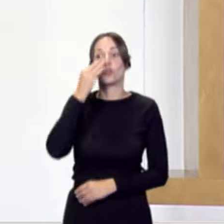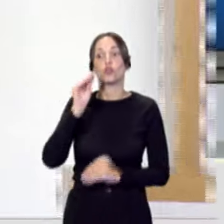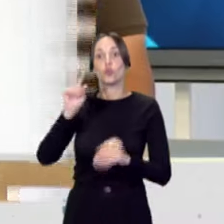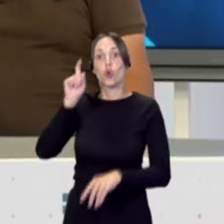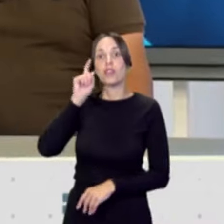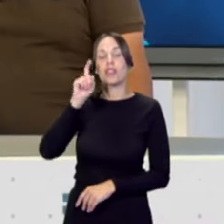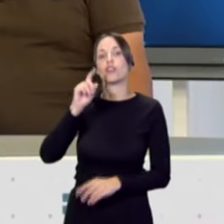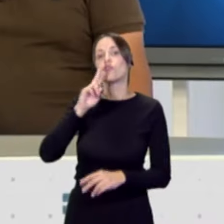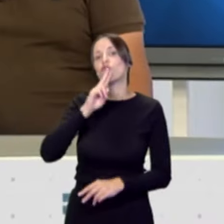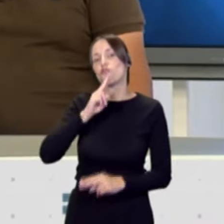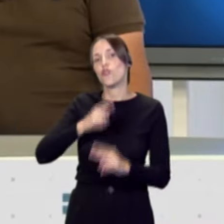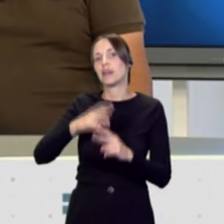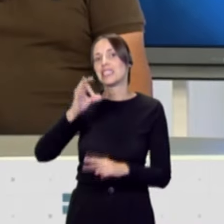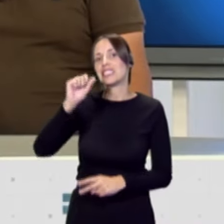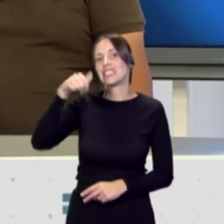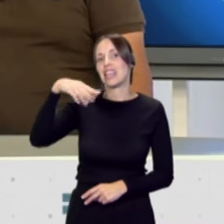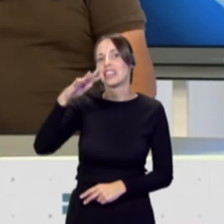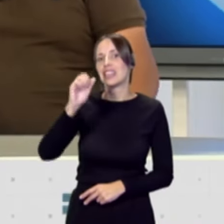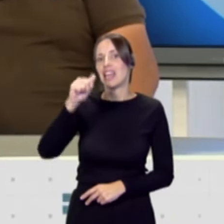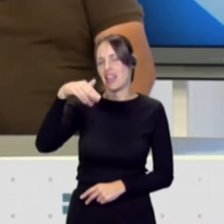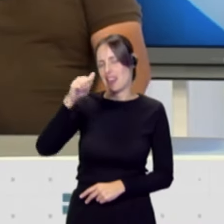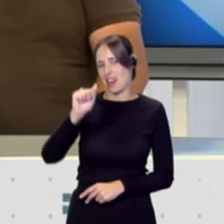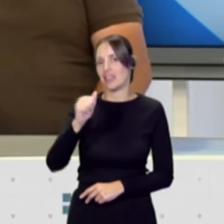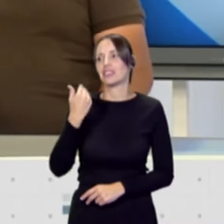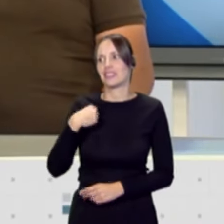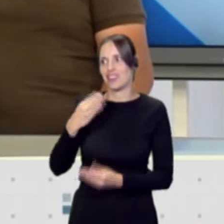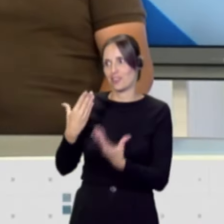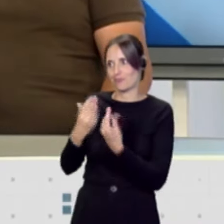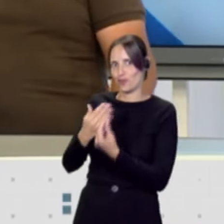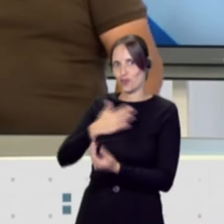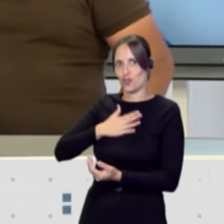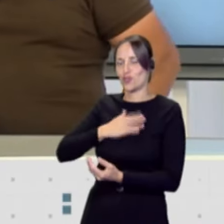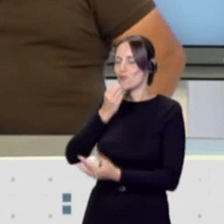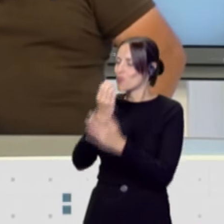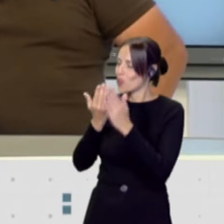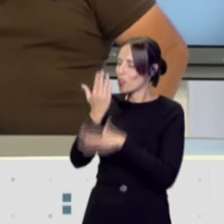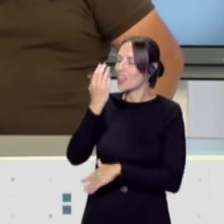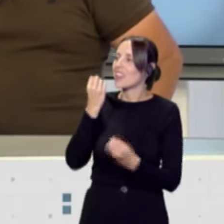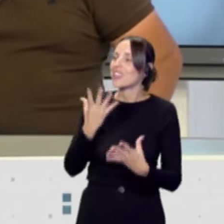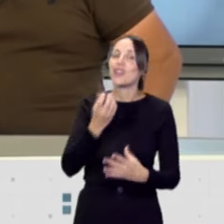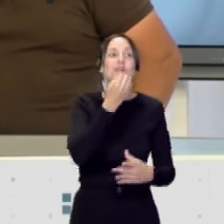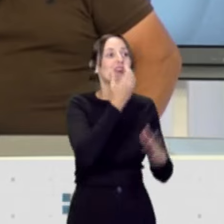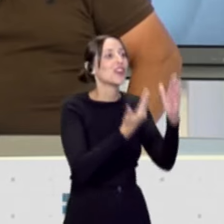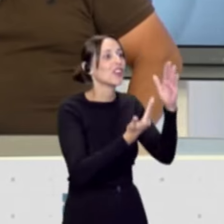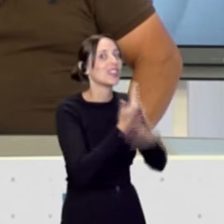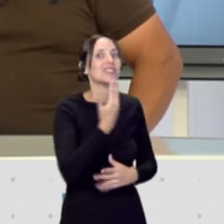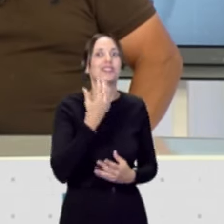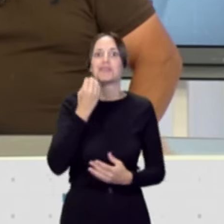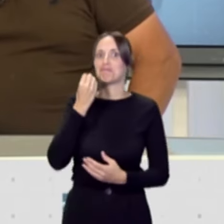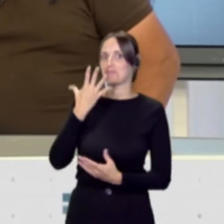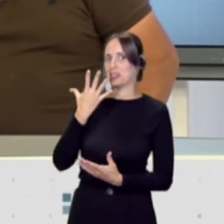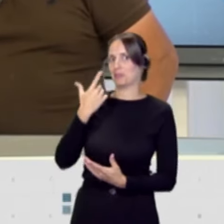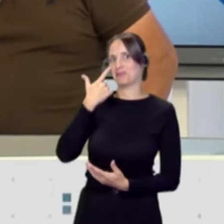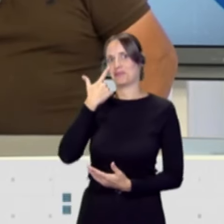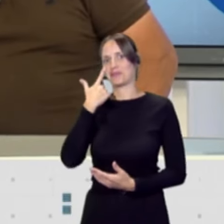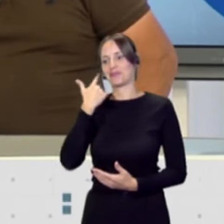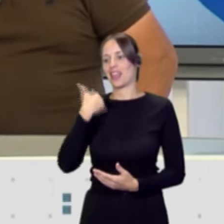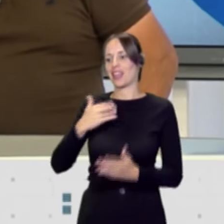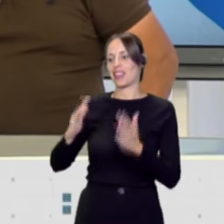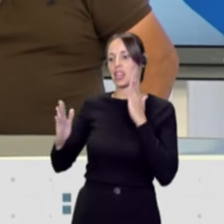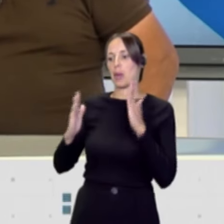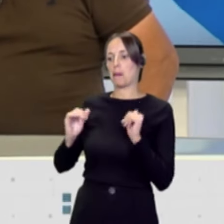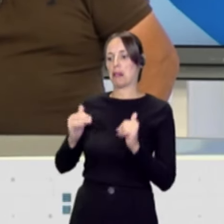con nosotros aquí en Buenos Días Canarias. Ramón, ¿qué tal? Muy buenos días. Hola, buenos días. Bueno, encaran ya, Ramón, una temporada que pudo